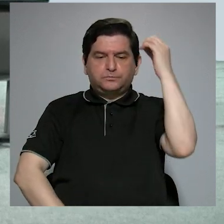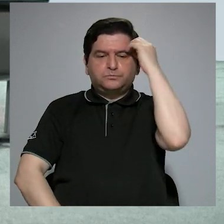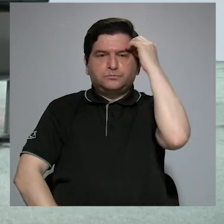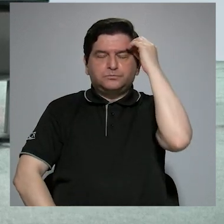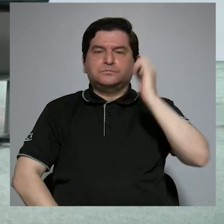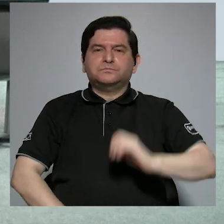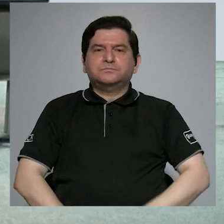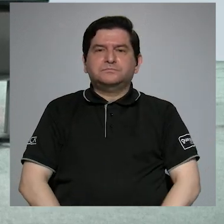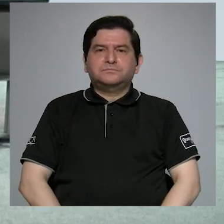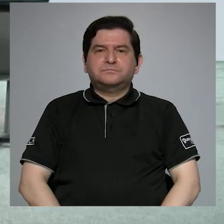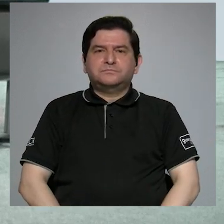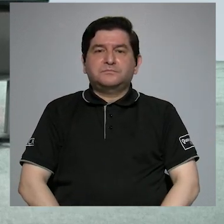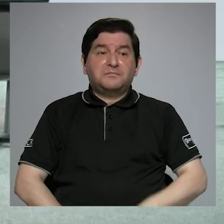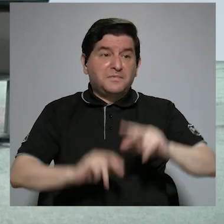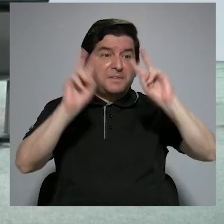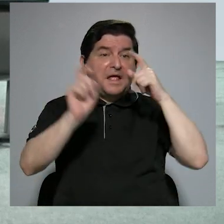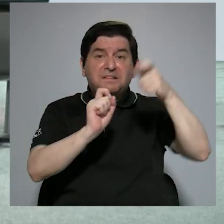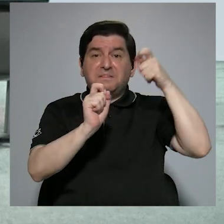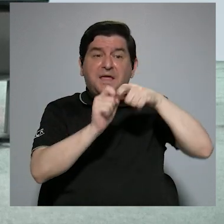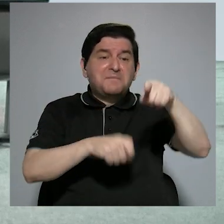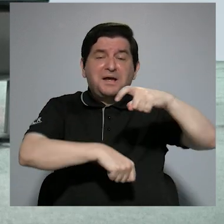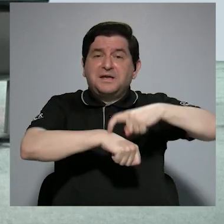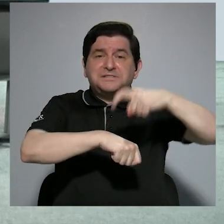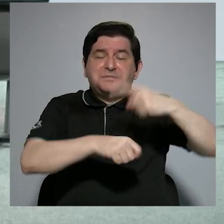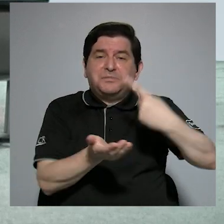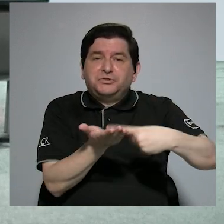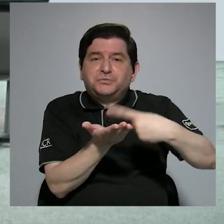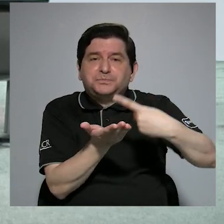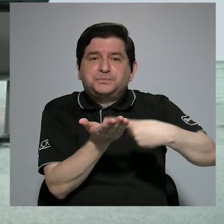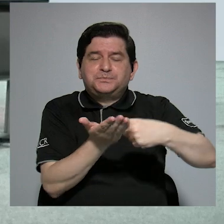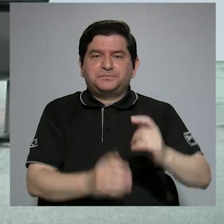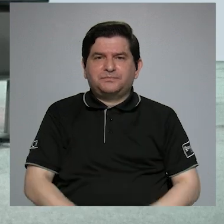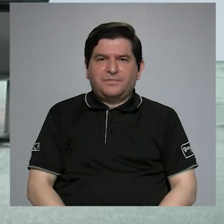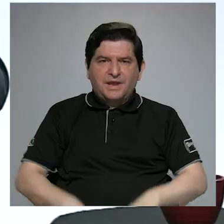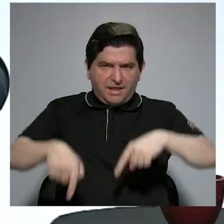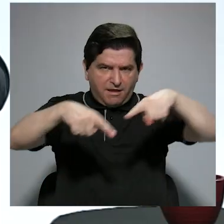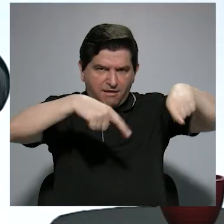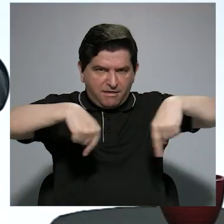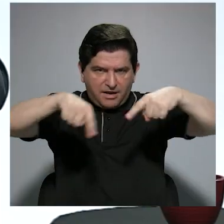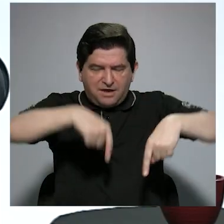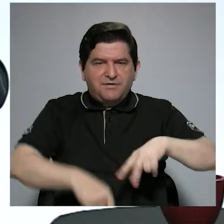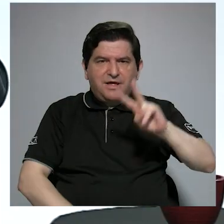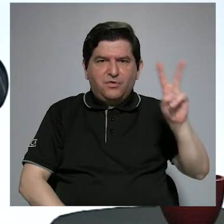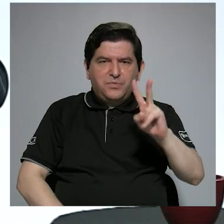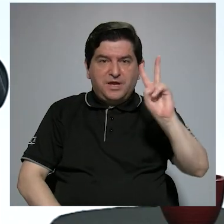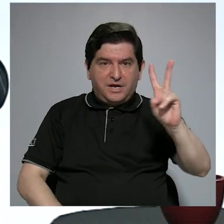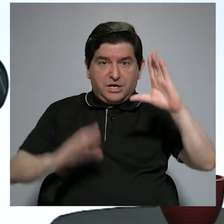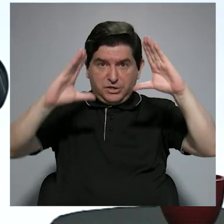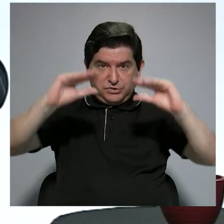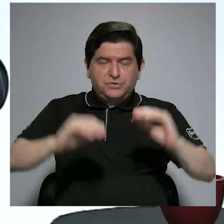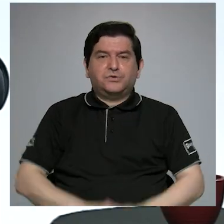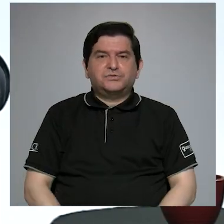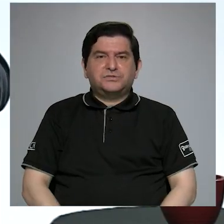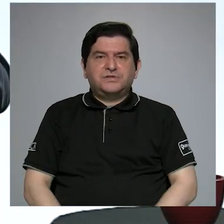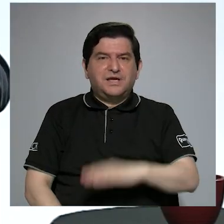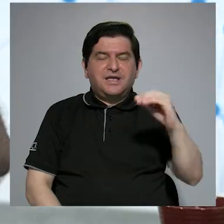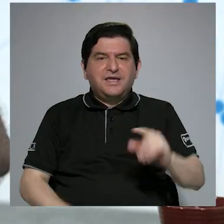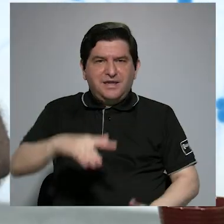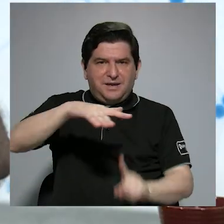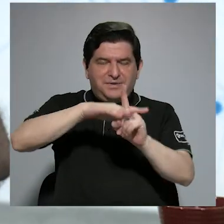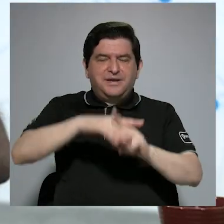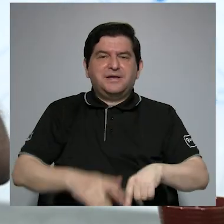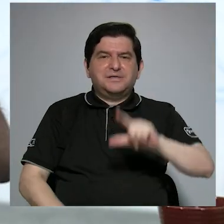opinión sobre el tema específico que estamos tocando. Se graba los viernes a las 2 de la tarde. Y se emite